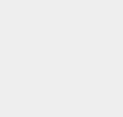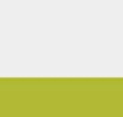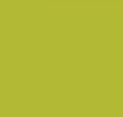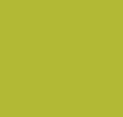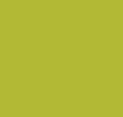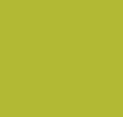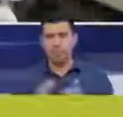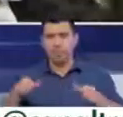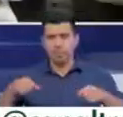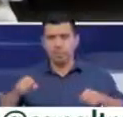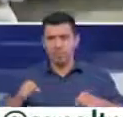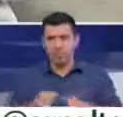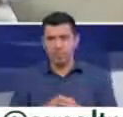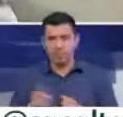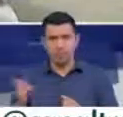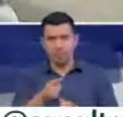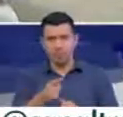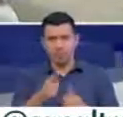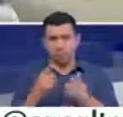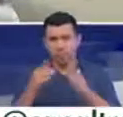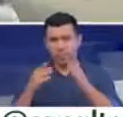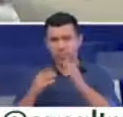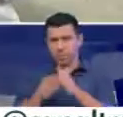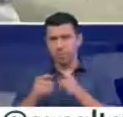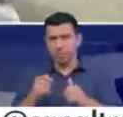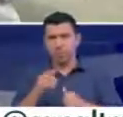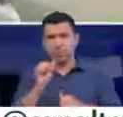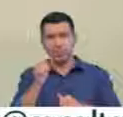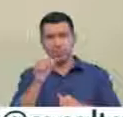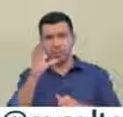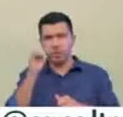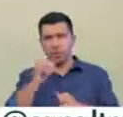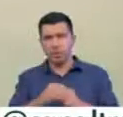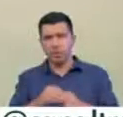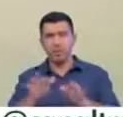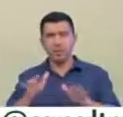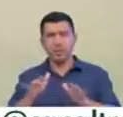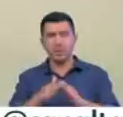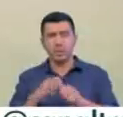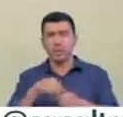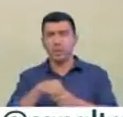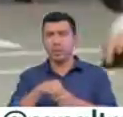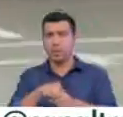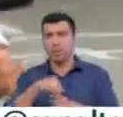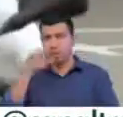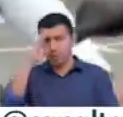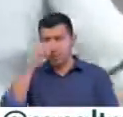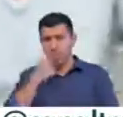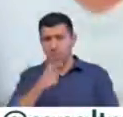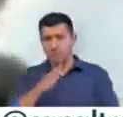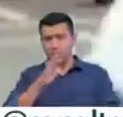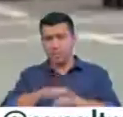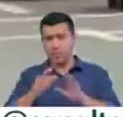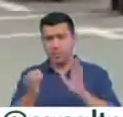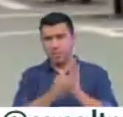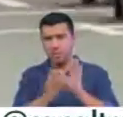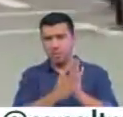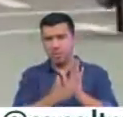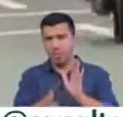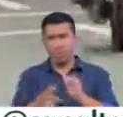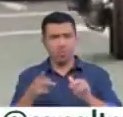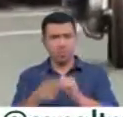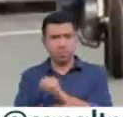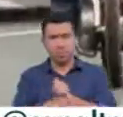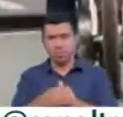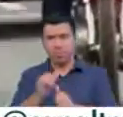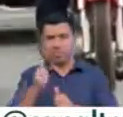canaltro.com. Hola compañeros de Oriente Noticias, muy buenas tardes. Pues la Secretaría de Tránsito de Cúcuta sacó un nuevo decreto en el cual las motos no pueden circular después de las 10 de la